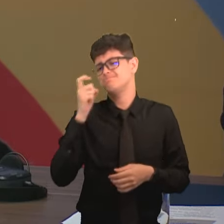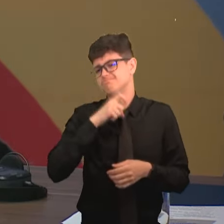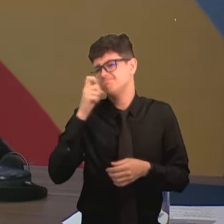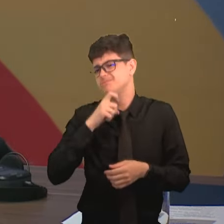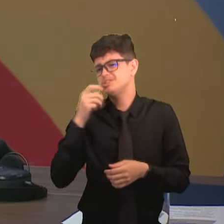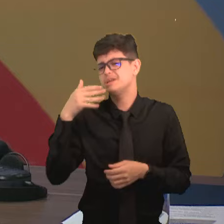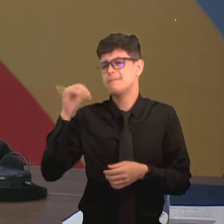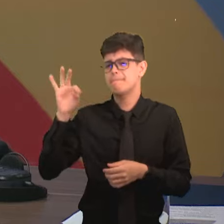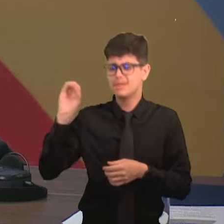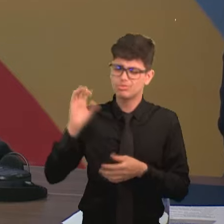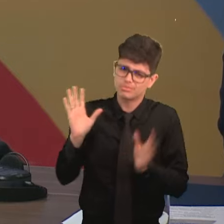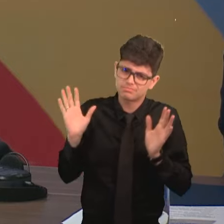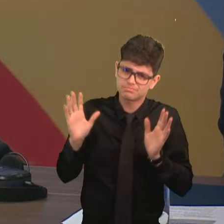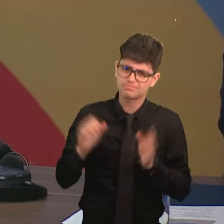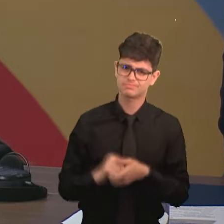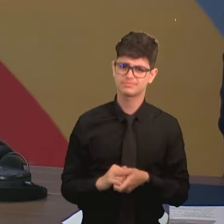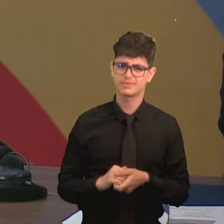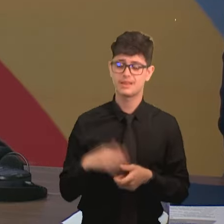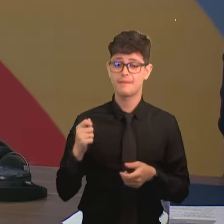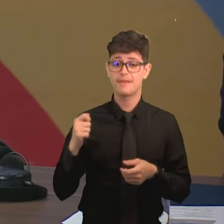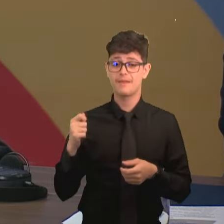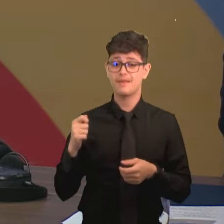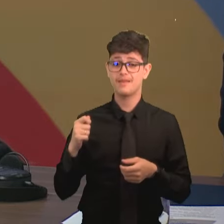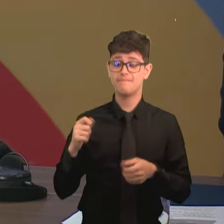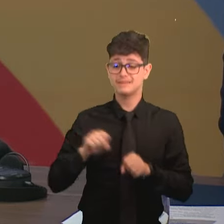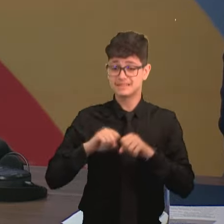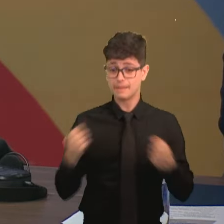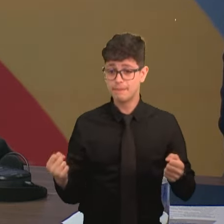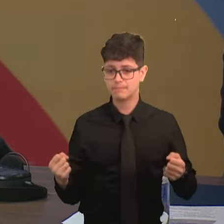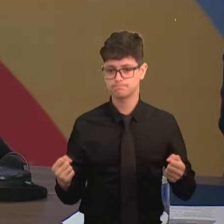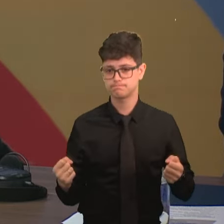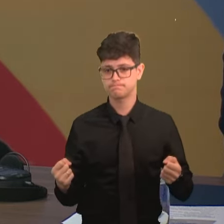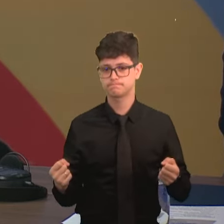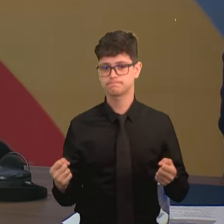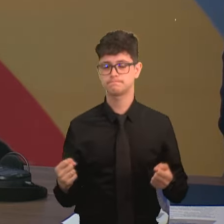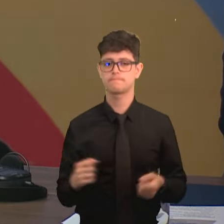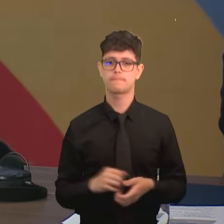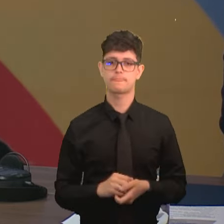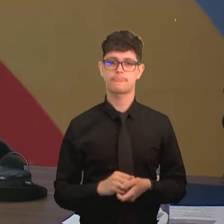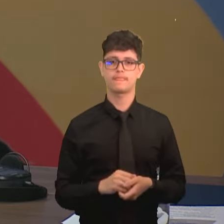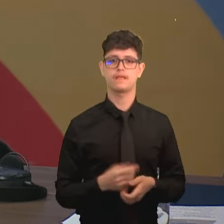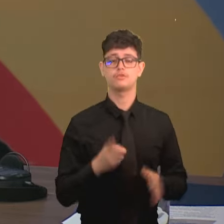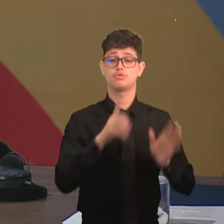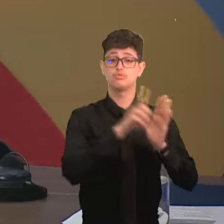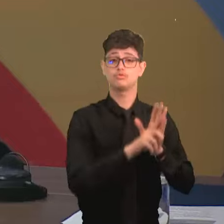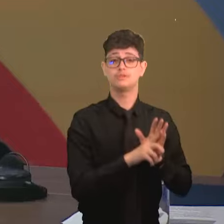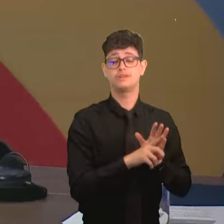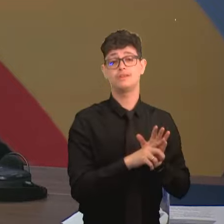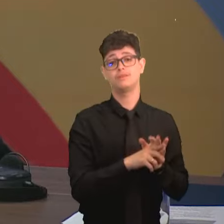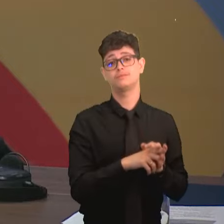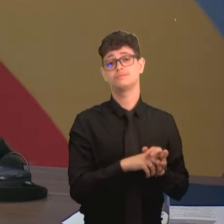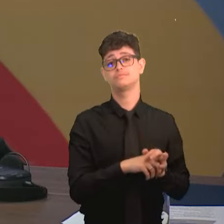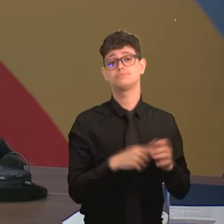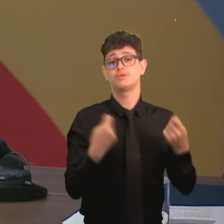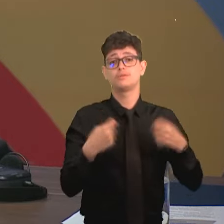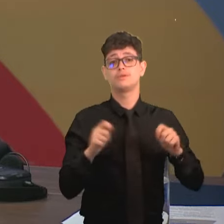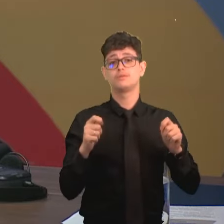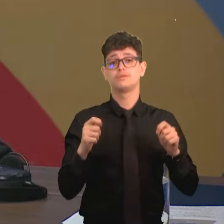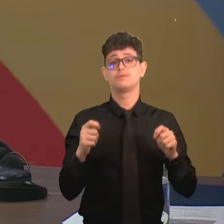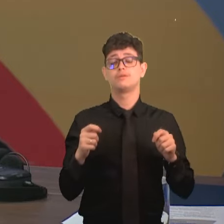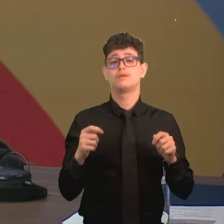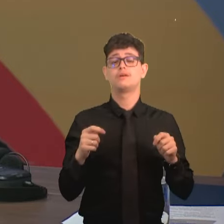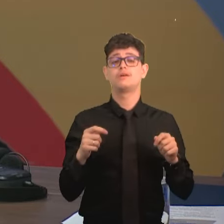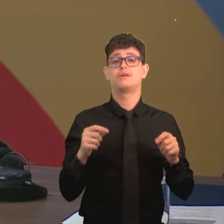que necesitamos acabar. Primero, que no necesitaríamos